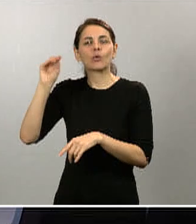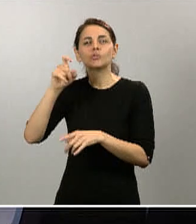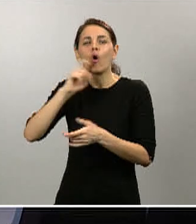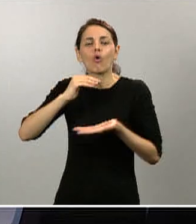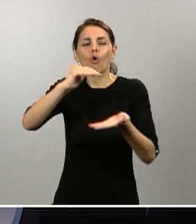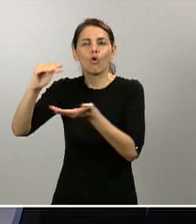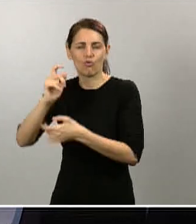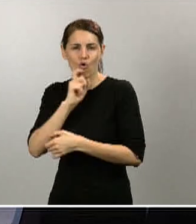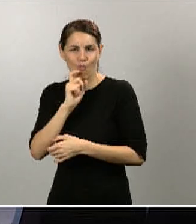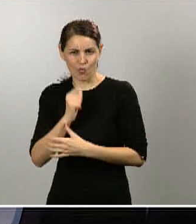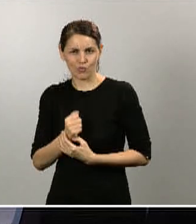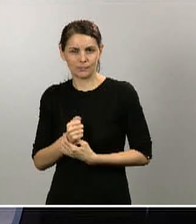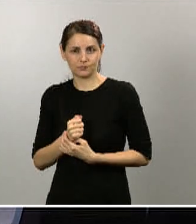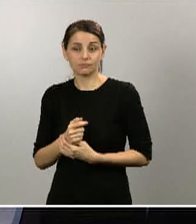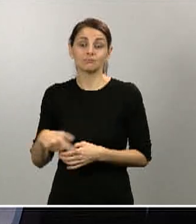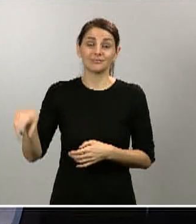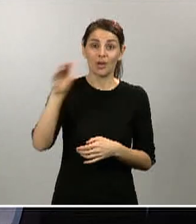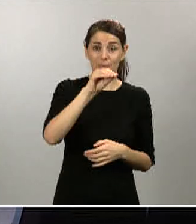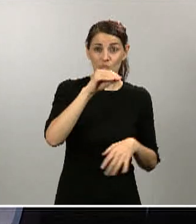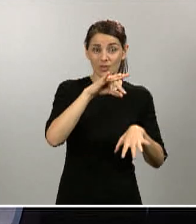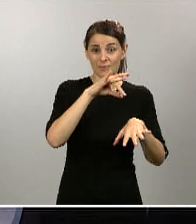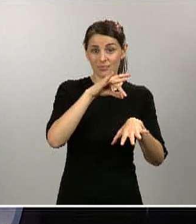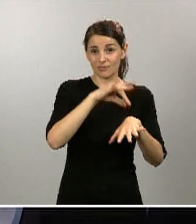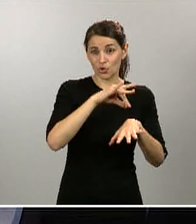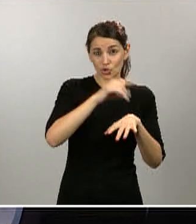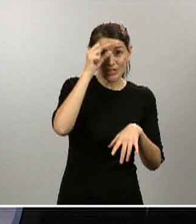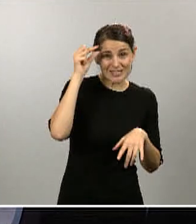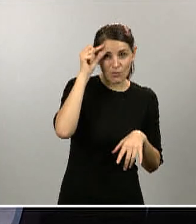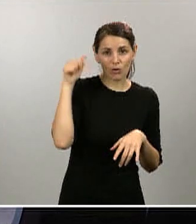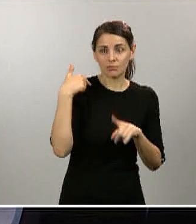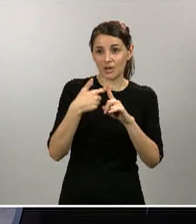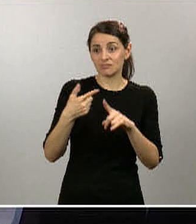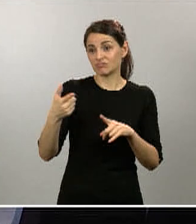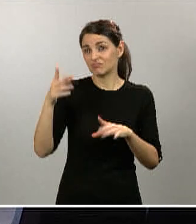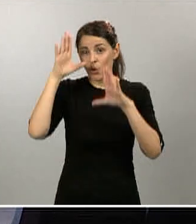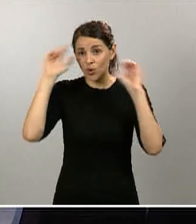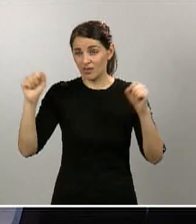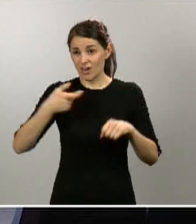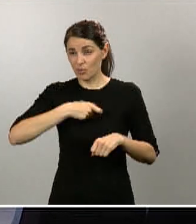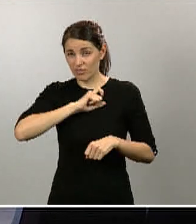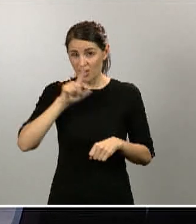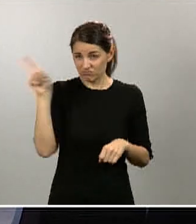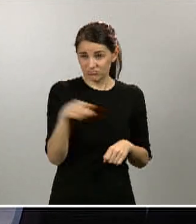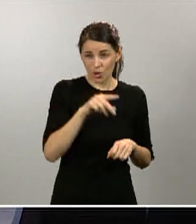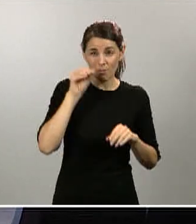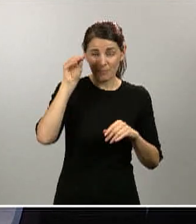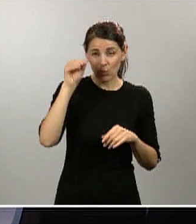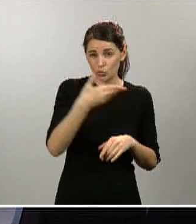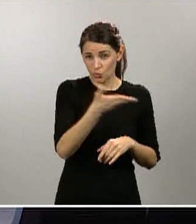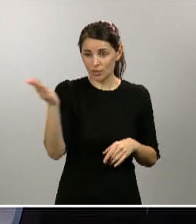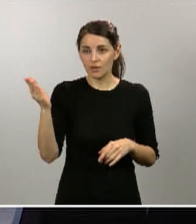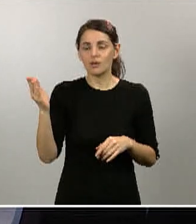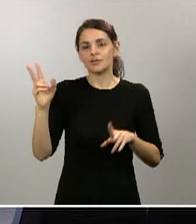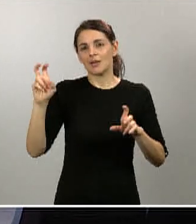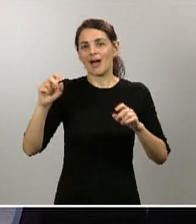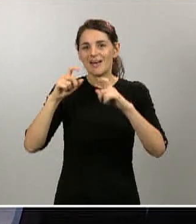tanto al doctor Simón como entiendo a los cuerpos, fuerzas de seguridad del Estado que han participado en el reparto, qué instrucciones se han